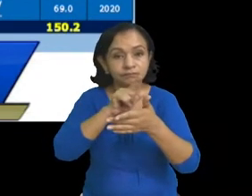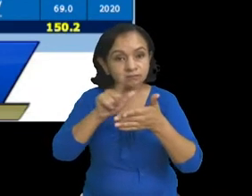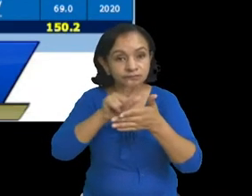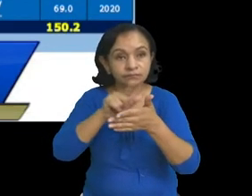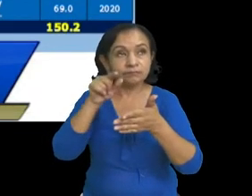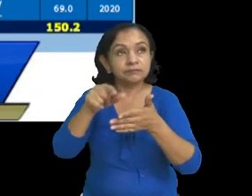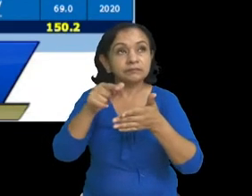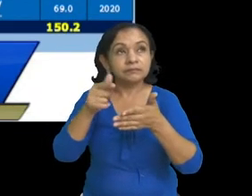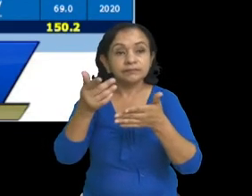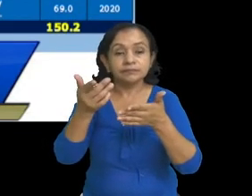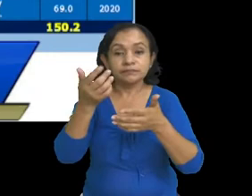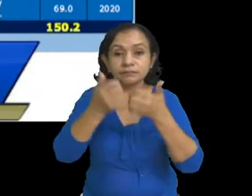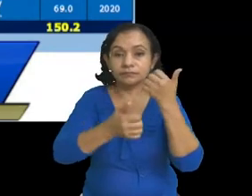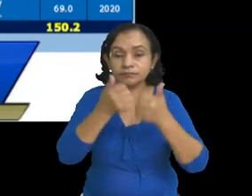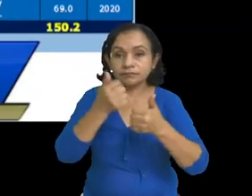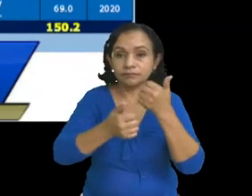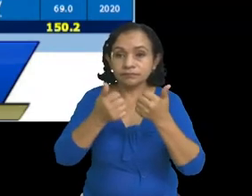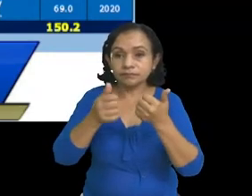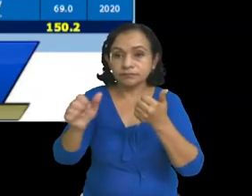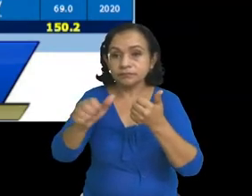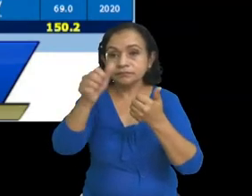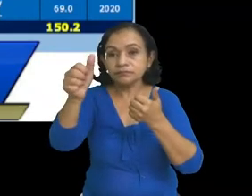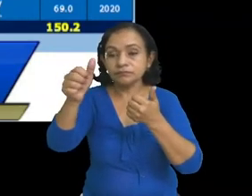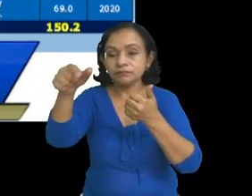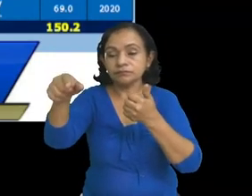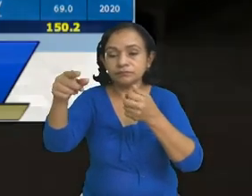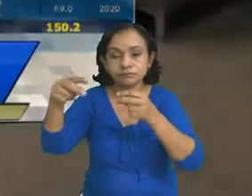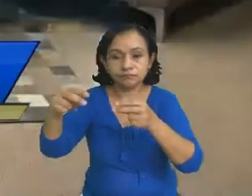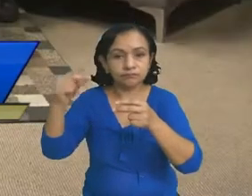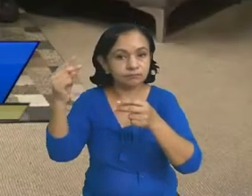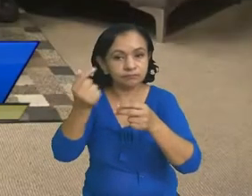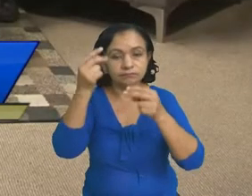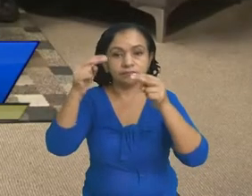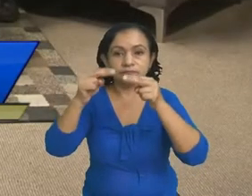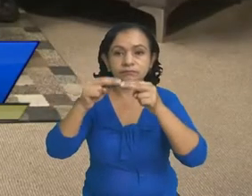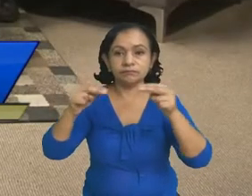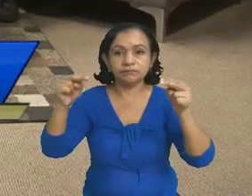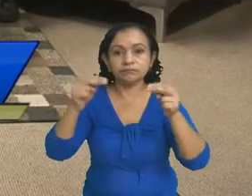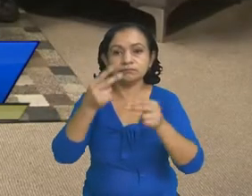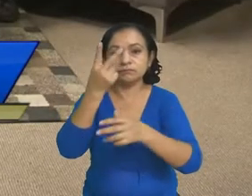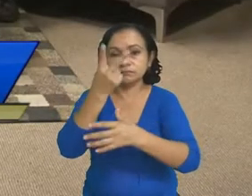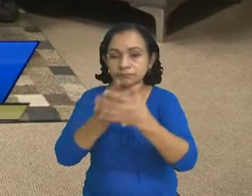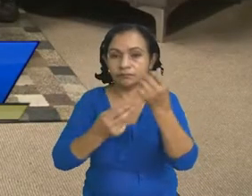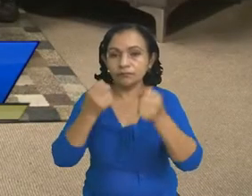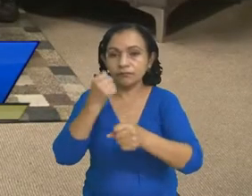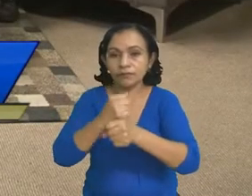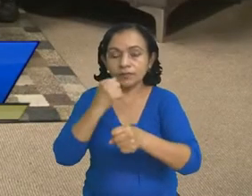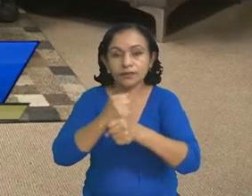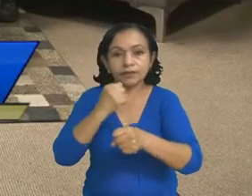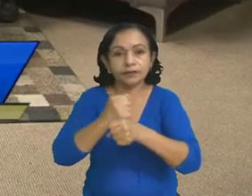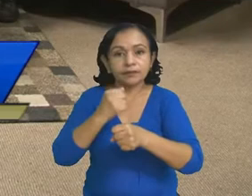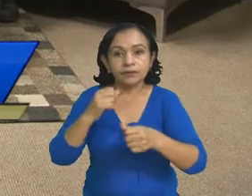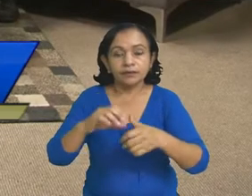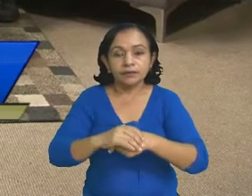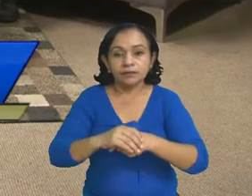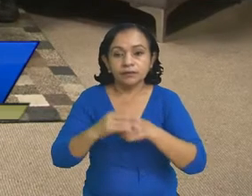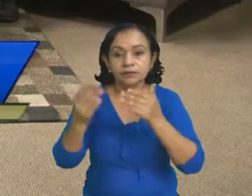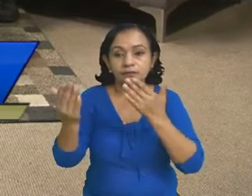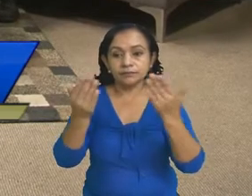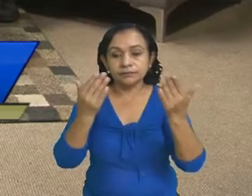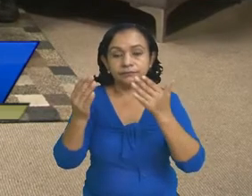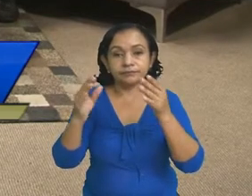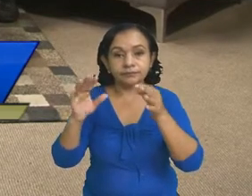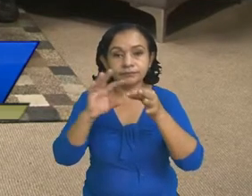cuando falle, si hay un daño, el otro transformador entra a operar. No, los dos van a trabajar en paralelo,